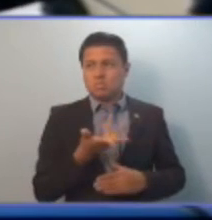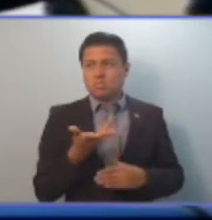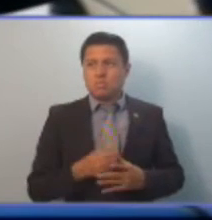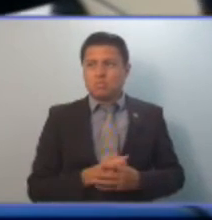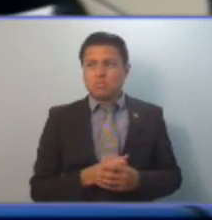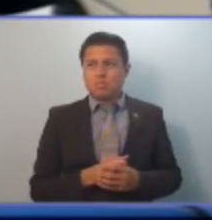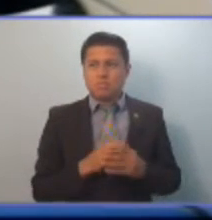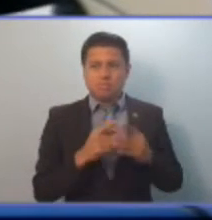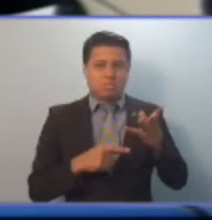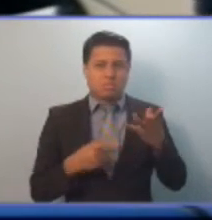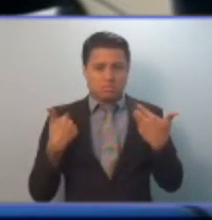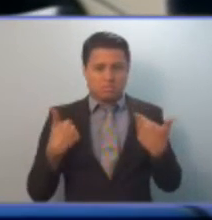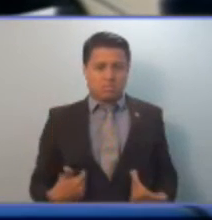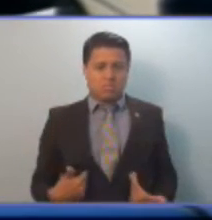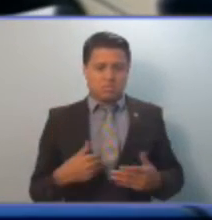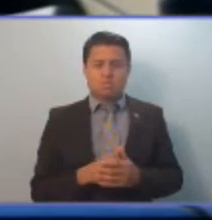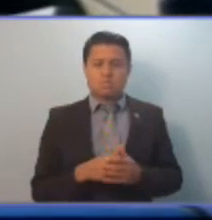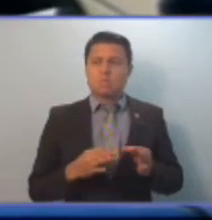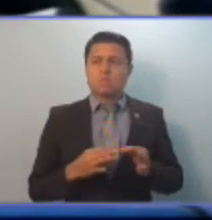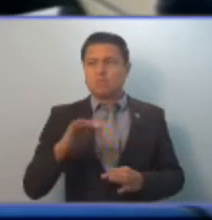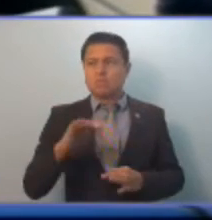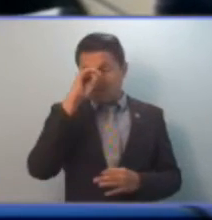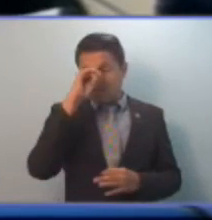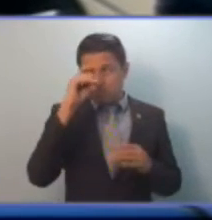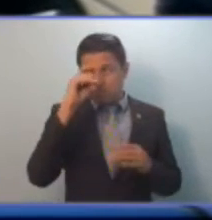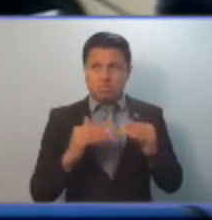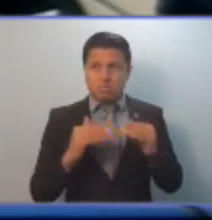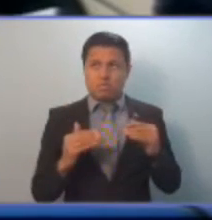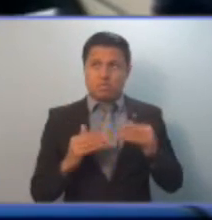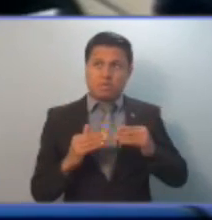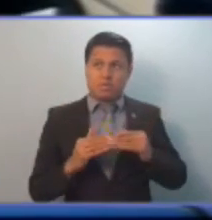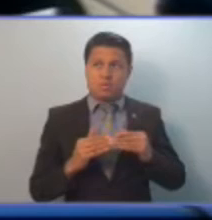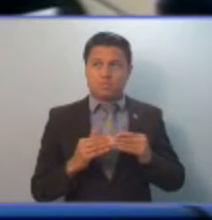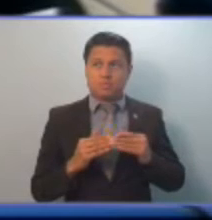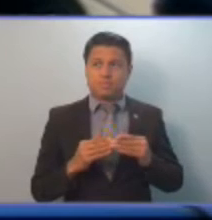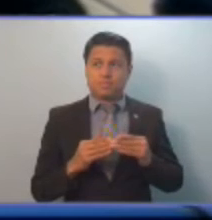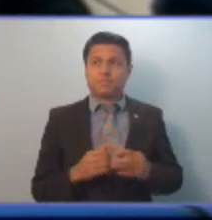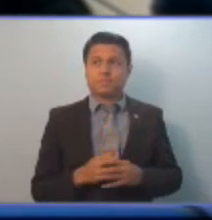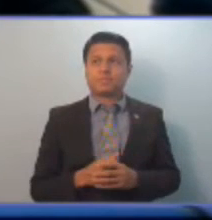Y derechos humanos y laborales también están